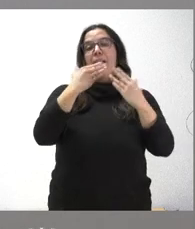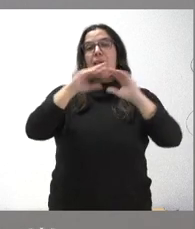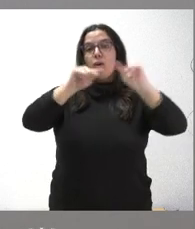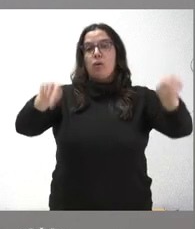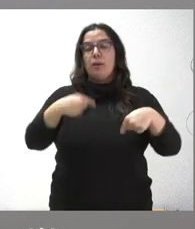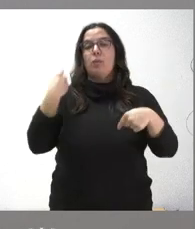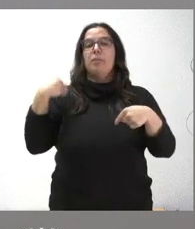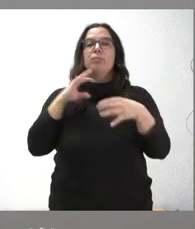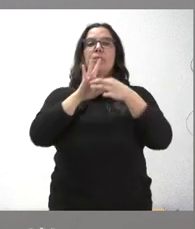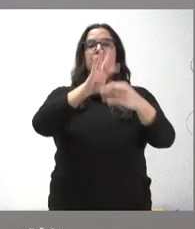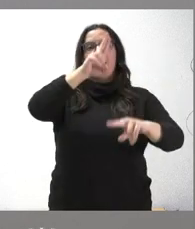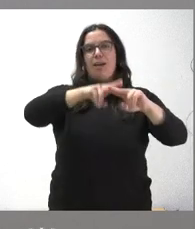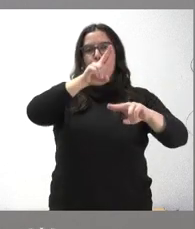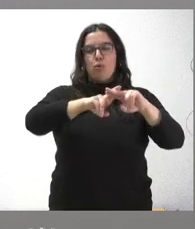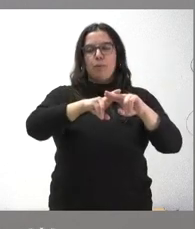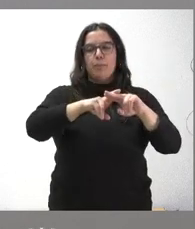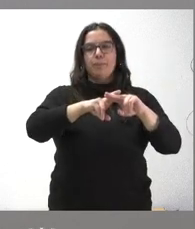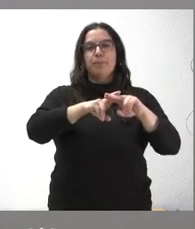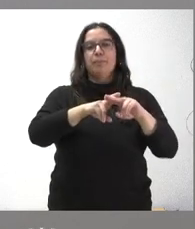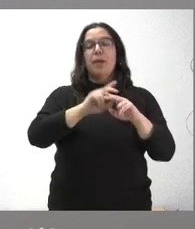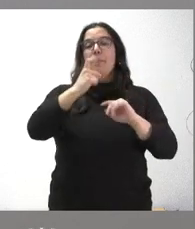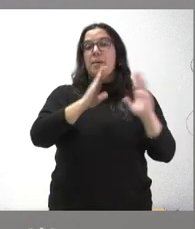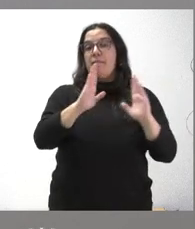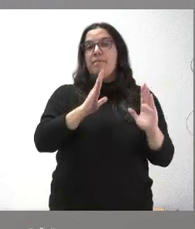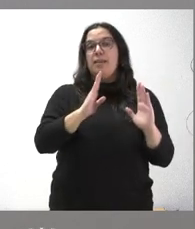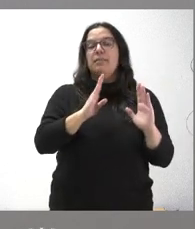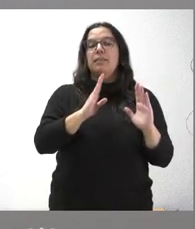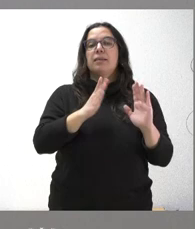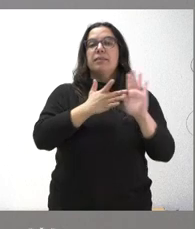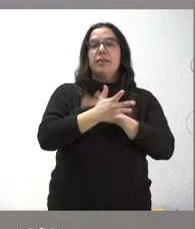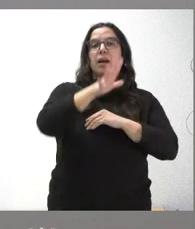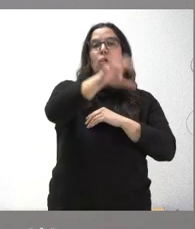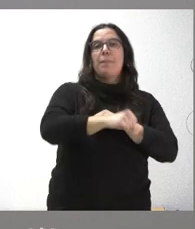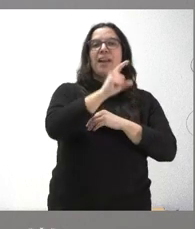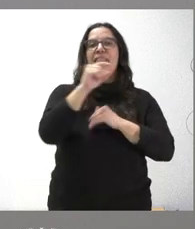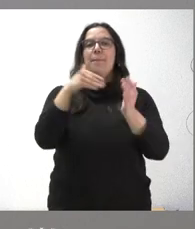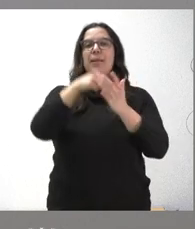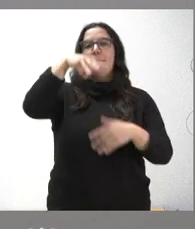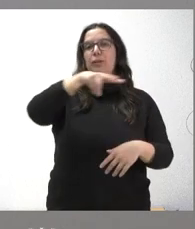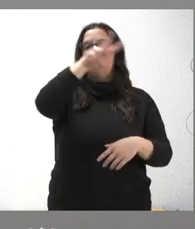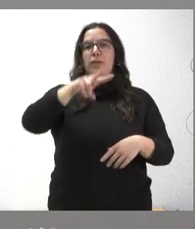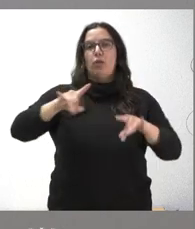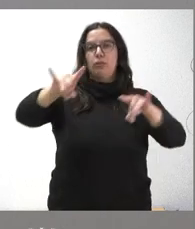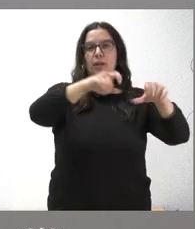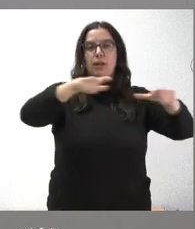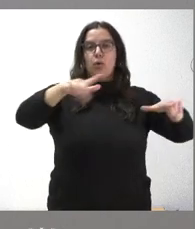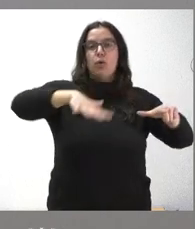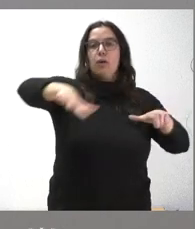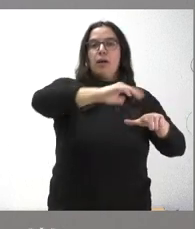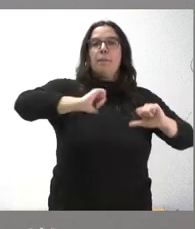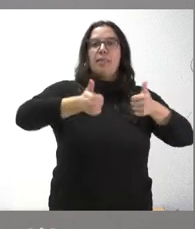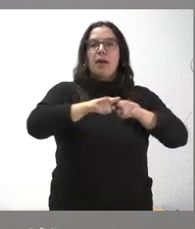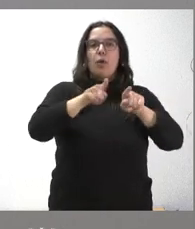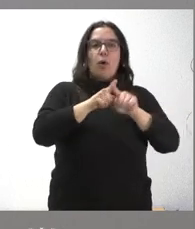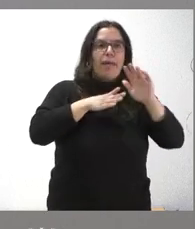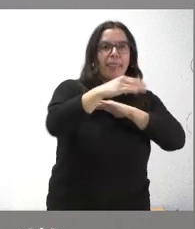Carbón en la primera fase se trata de la adquisición de 100000 m cu de terreno Y la construcción de vías de